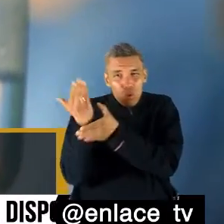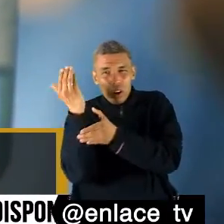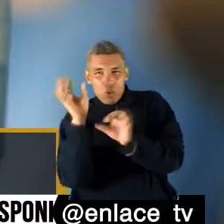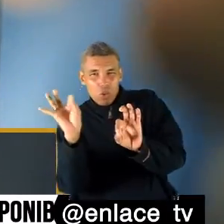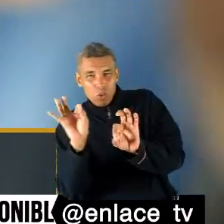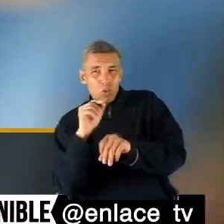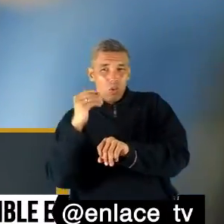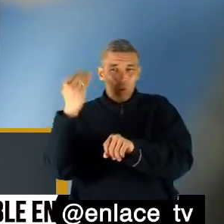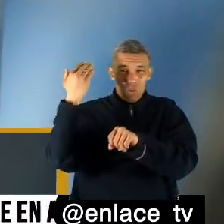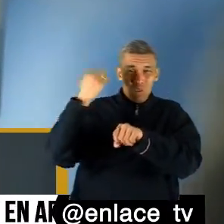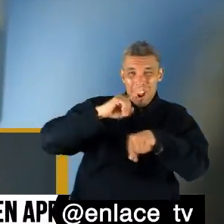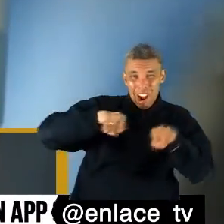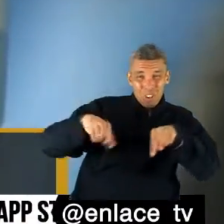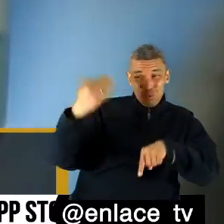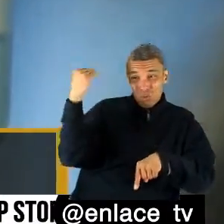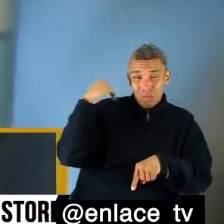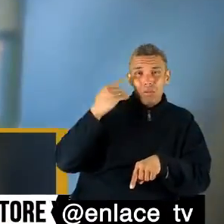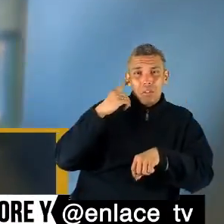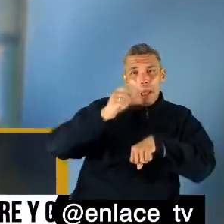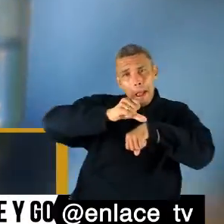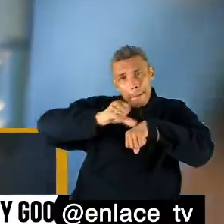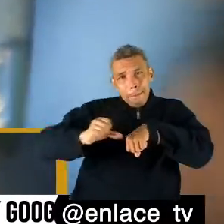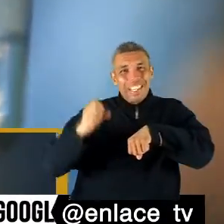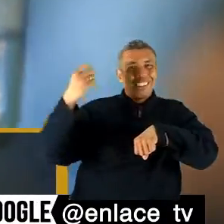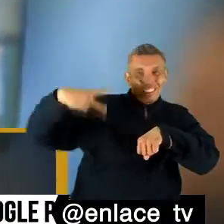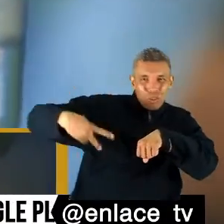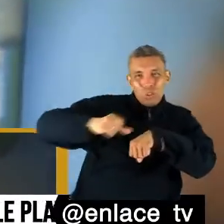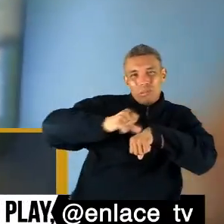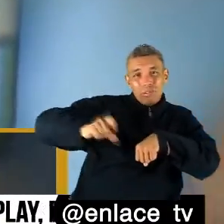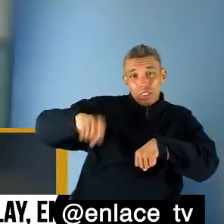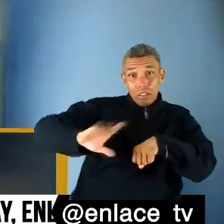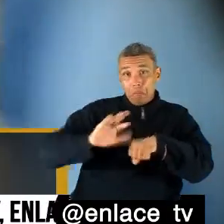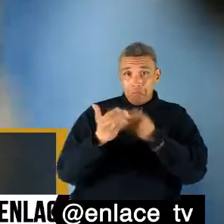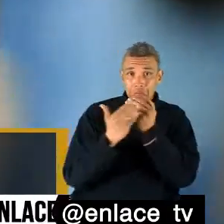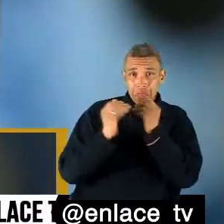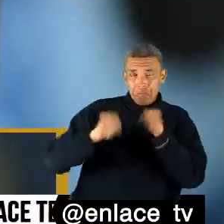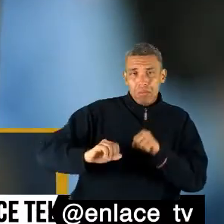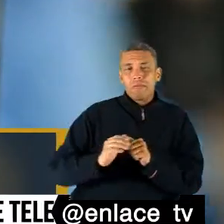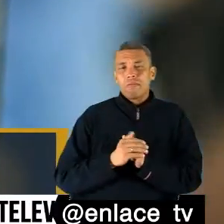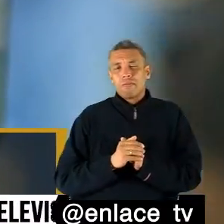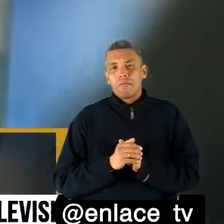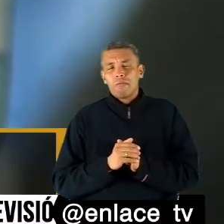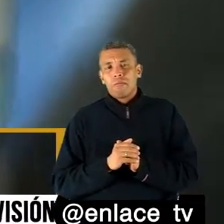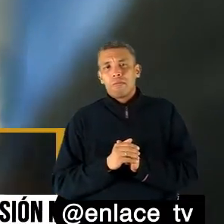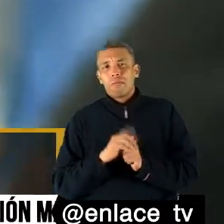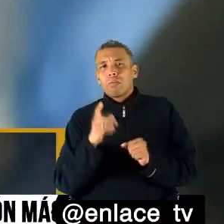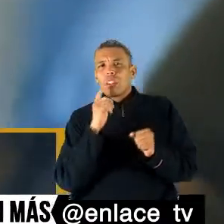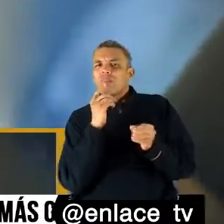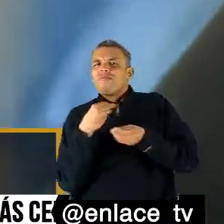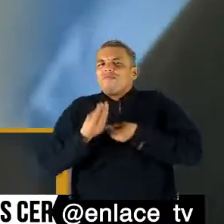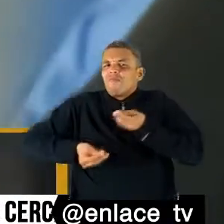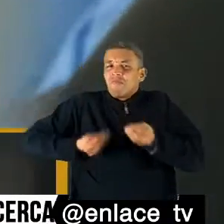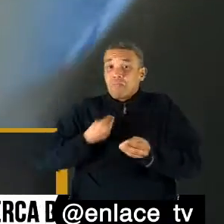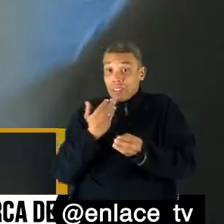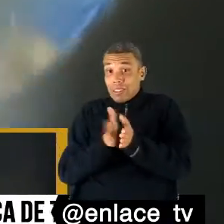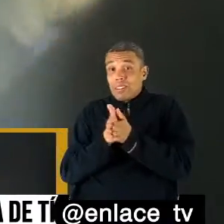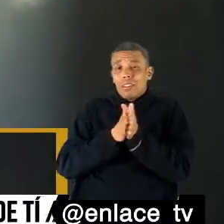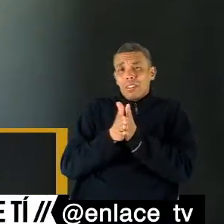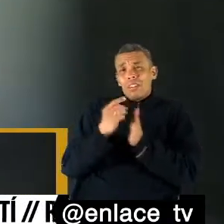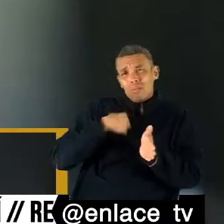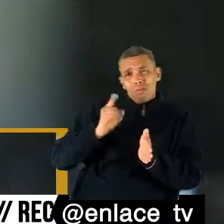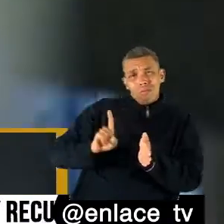sido operados que necesitan una segunda intervención. ¿Hay requisitos, doctor? Los requisitos es que ojalá